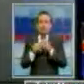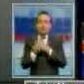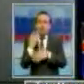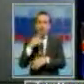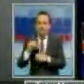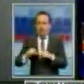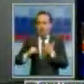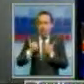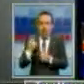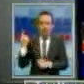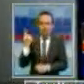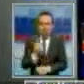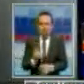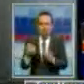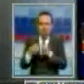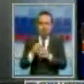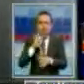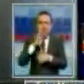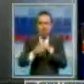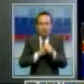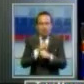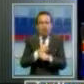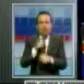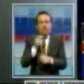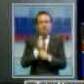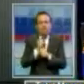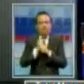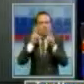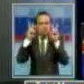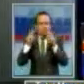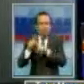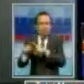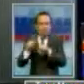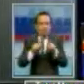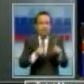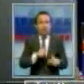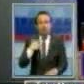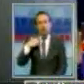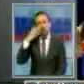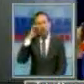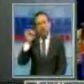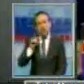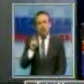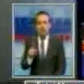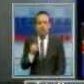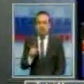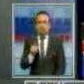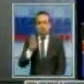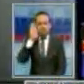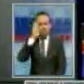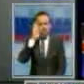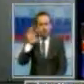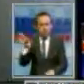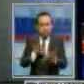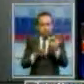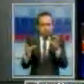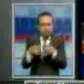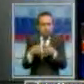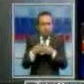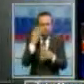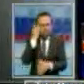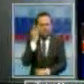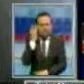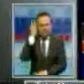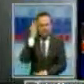generaciones que han estado en estos 4 años trabajando los diferentes temas, razón por la cual creo yo que en el ejercicio de su facultad ella va a tener la sabiduría